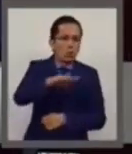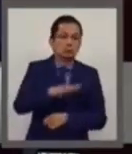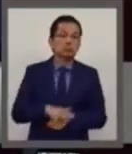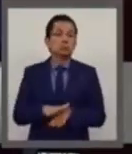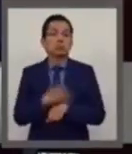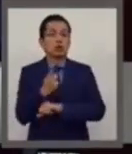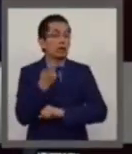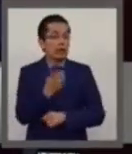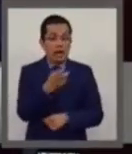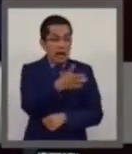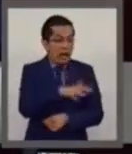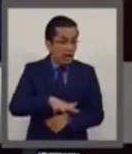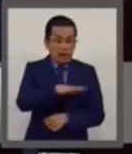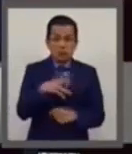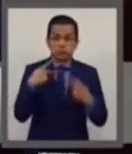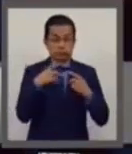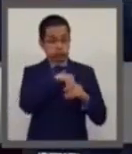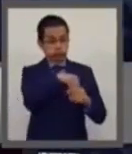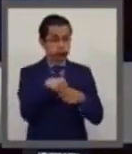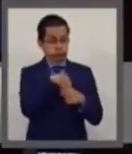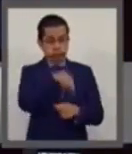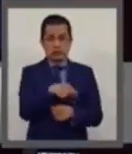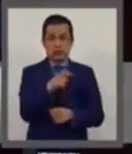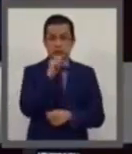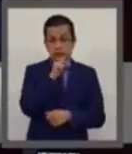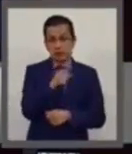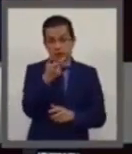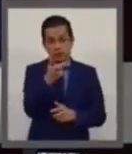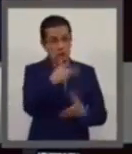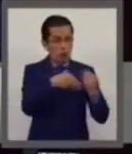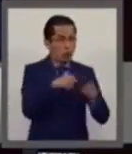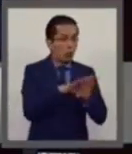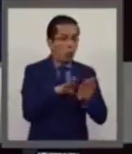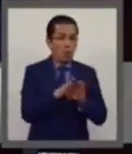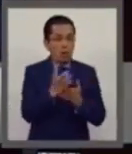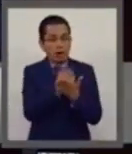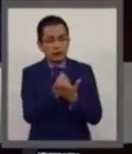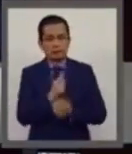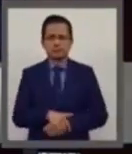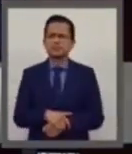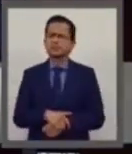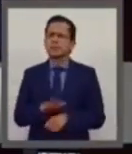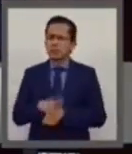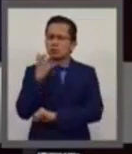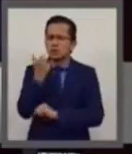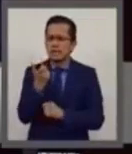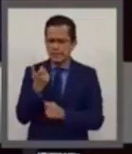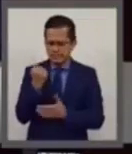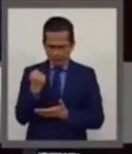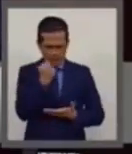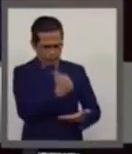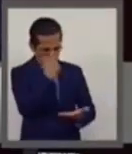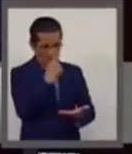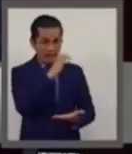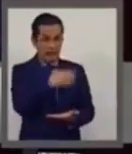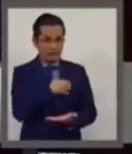la dinámica demográfica y económica. En este sentido, se propone incrementar el fondo de capitalidad y